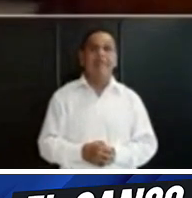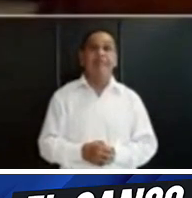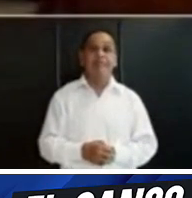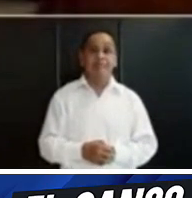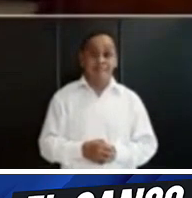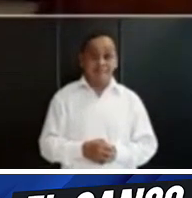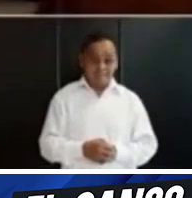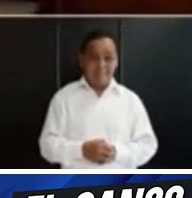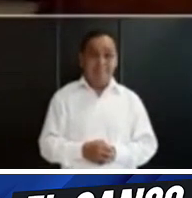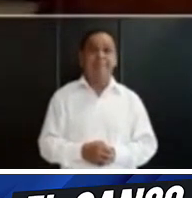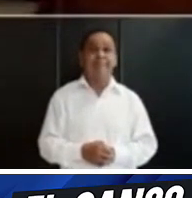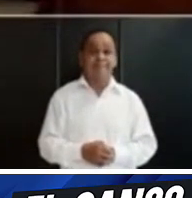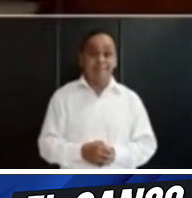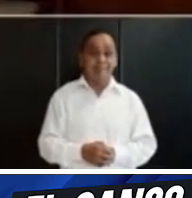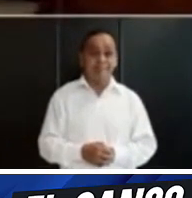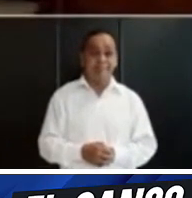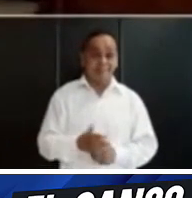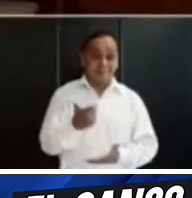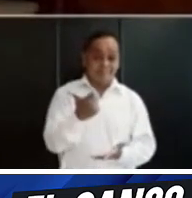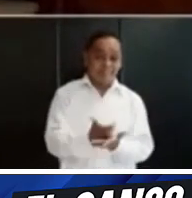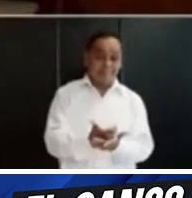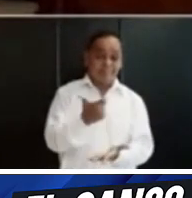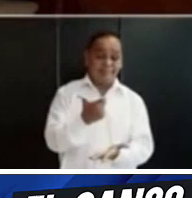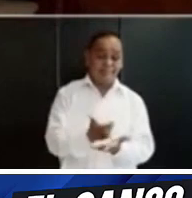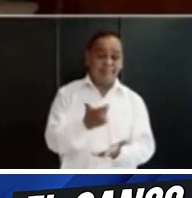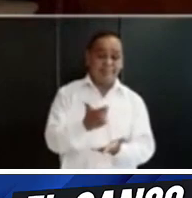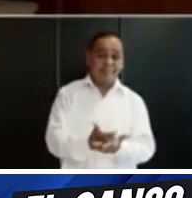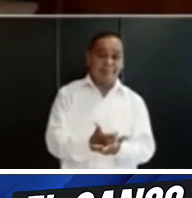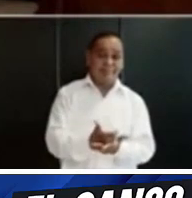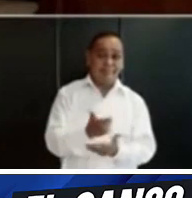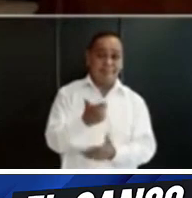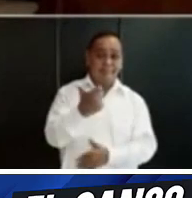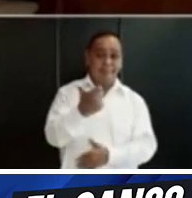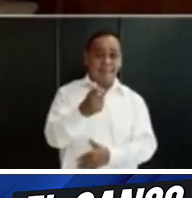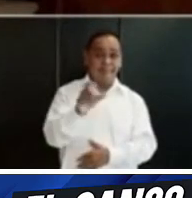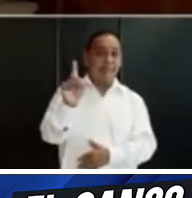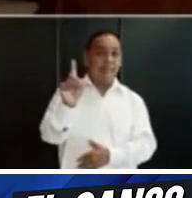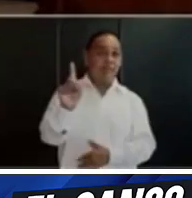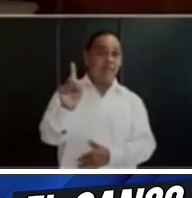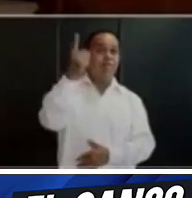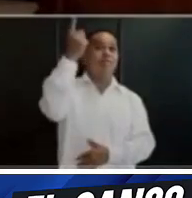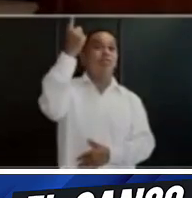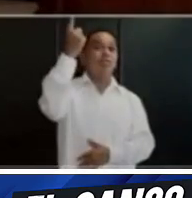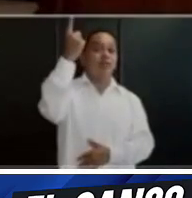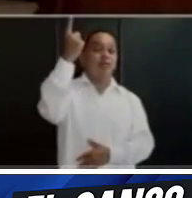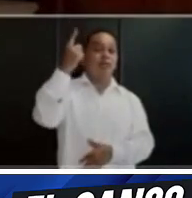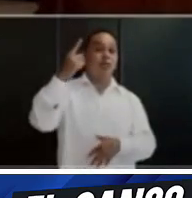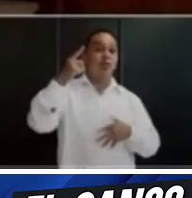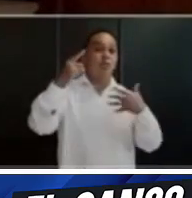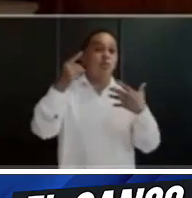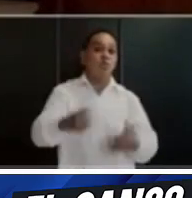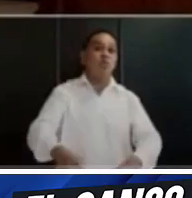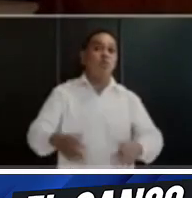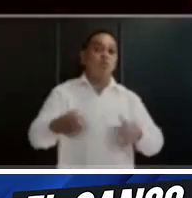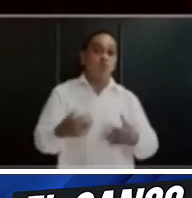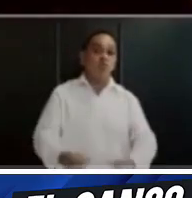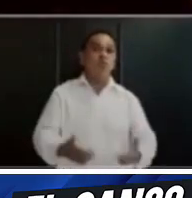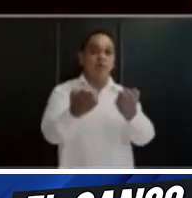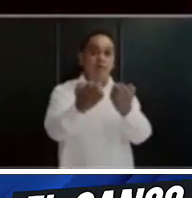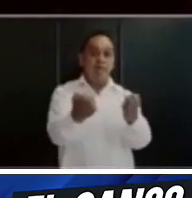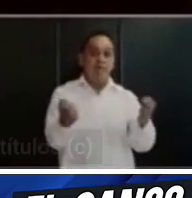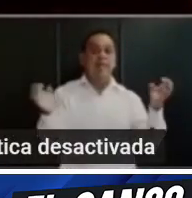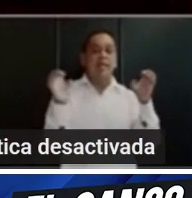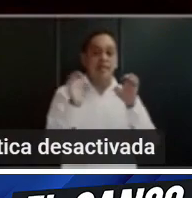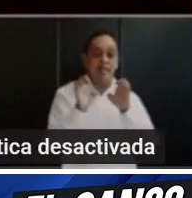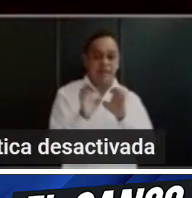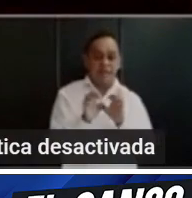Pues imagínense, son cantidades extraordinarias en dólares. Estos audios que te hacen llegar, y seguramente gentes de su propio equipo, porque ¿quién más puede